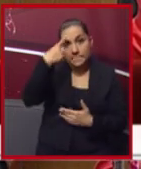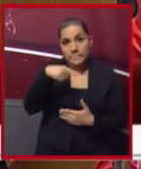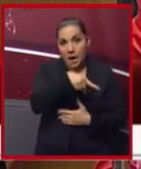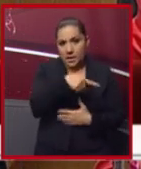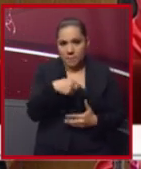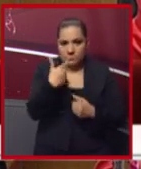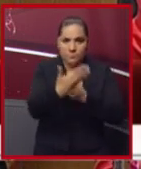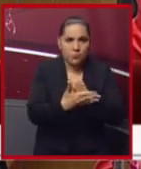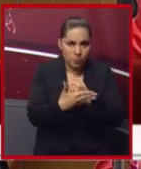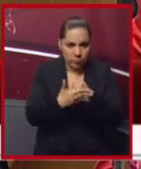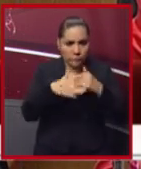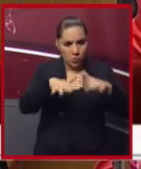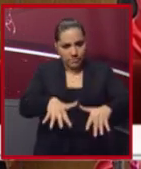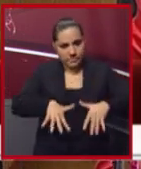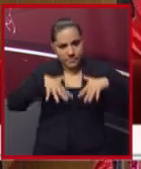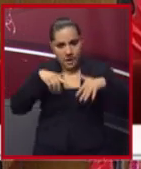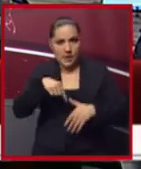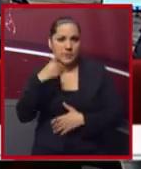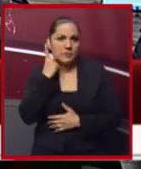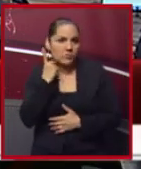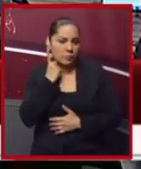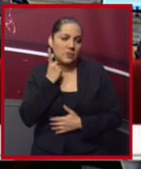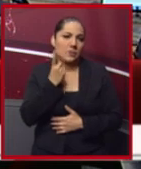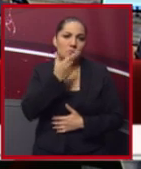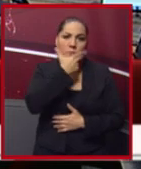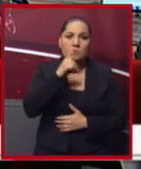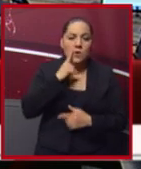se procesará en el Congreso Federal.